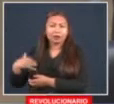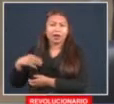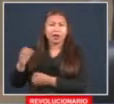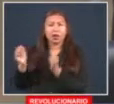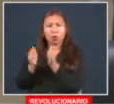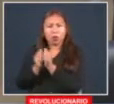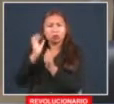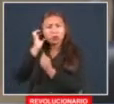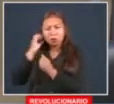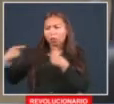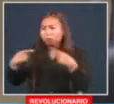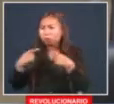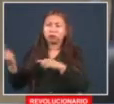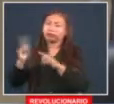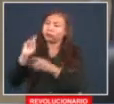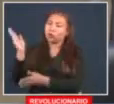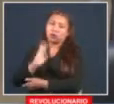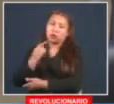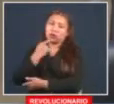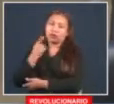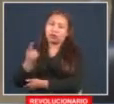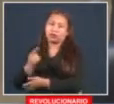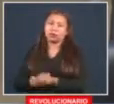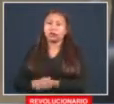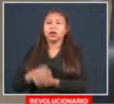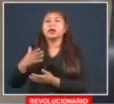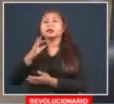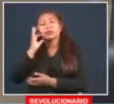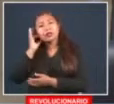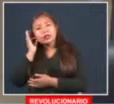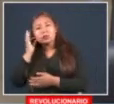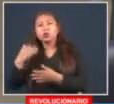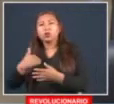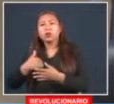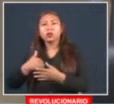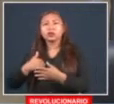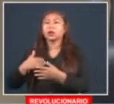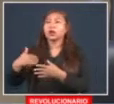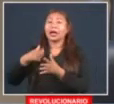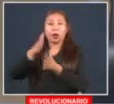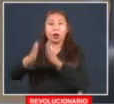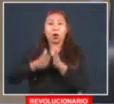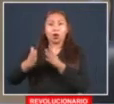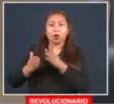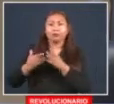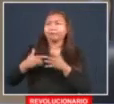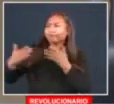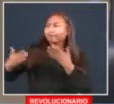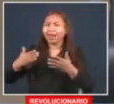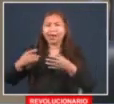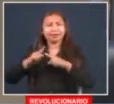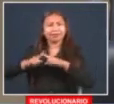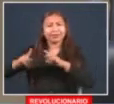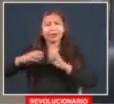ciudad, señor presidente, las mujeres son como son, nosotros tenemos un feeling en las mujeres en Colón, esas ya son expresivas. Y mi